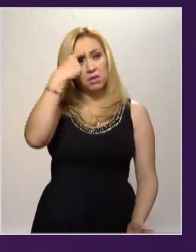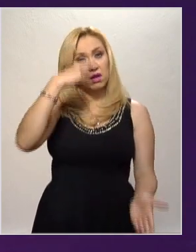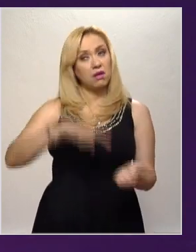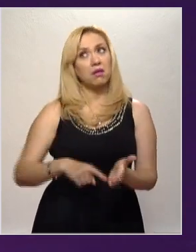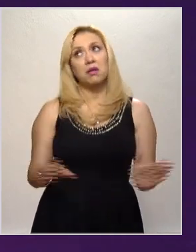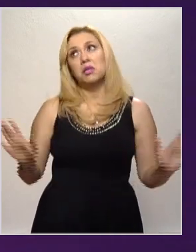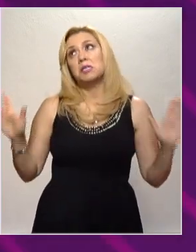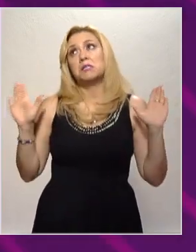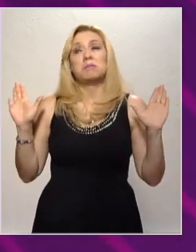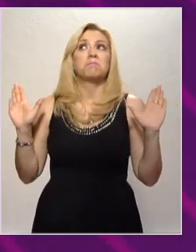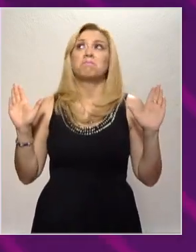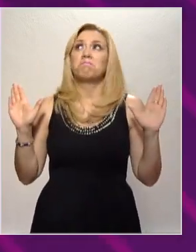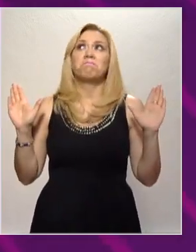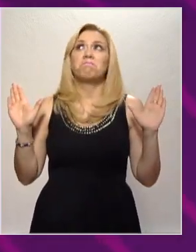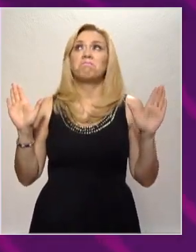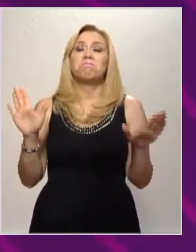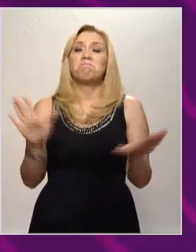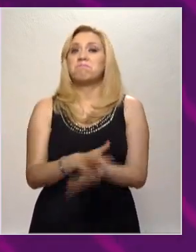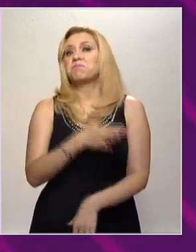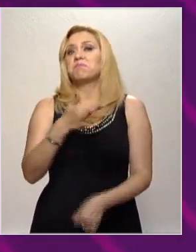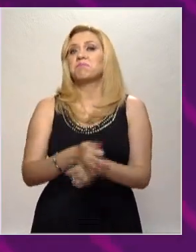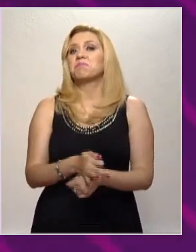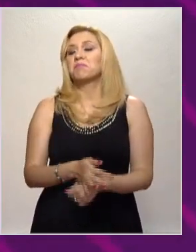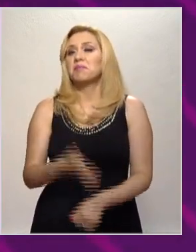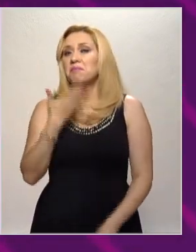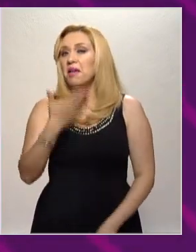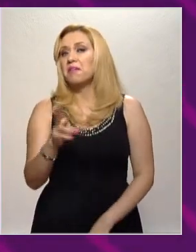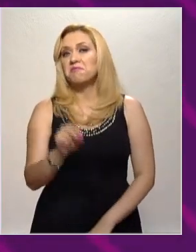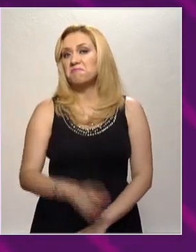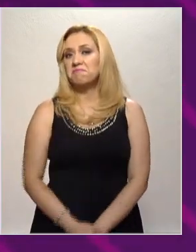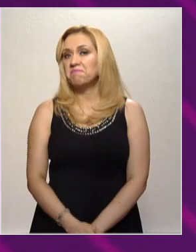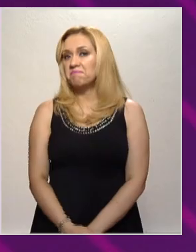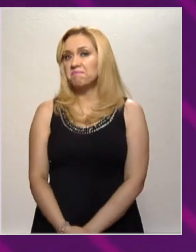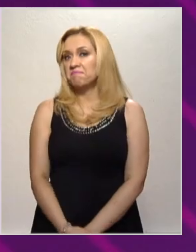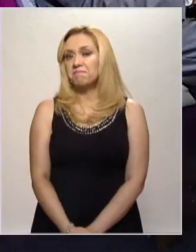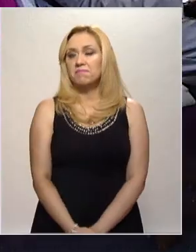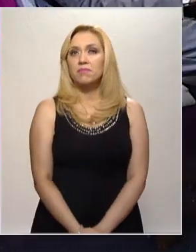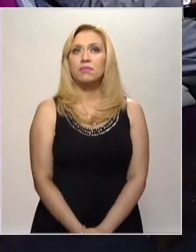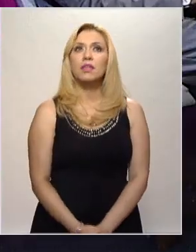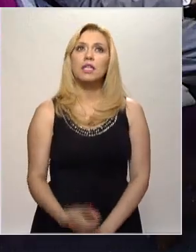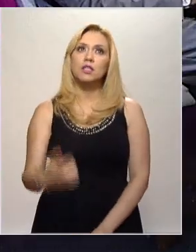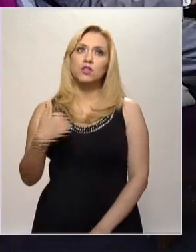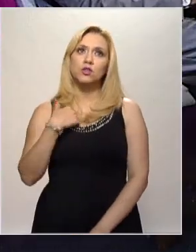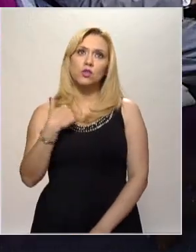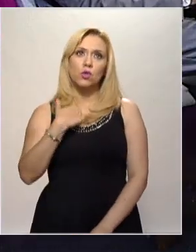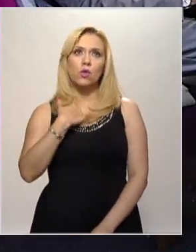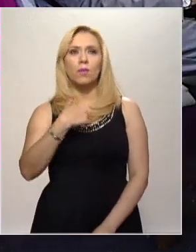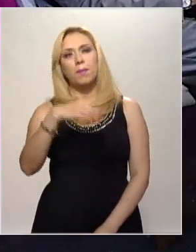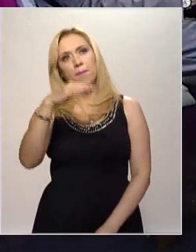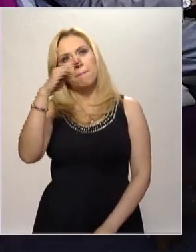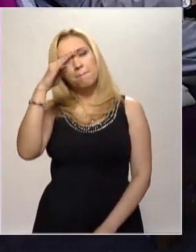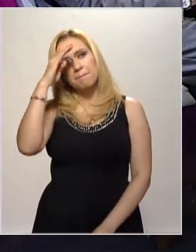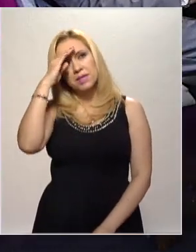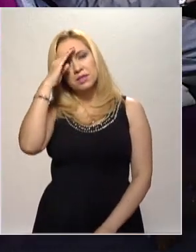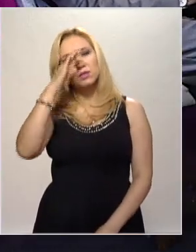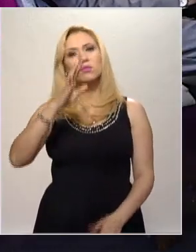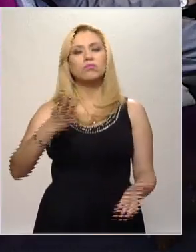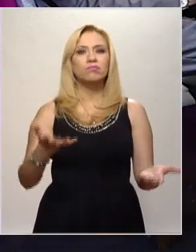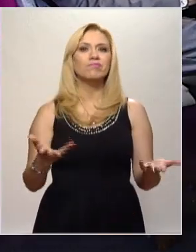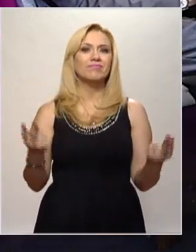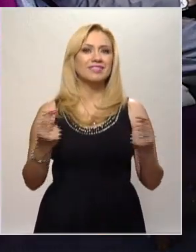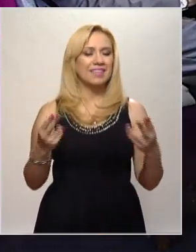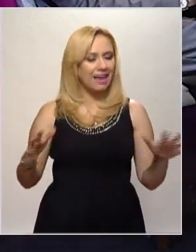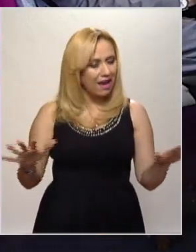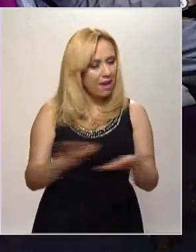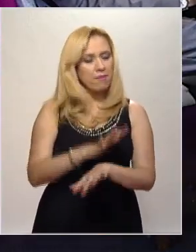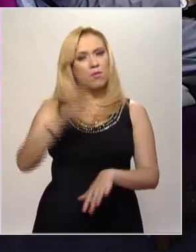No en va a un cambiar. nivel superficial. Sí. Así es. Joy, hay de estas medidas que se pueden tomar, obviamente tiene que ser un